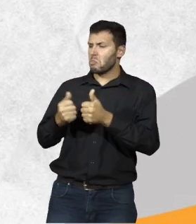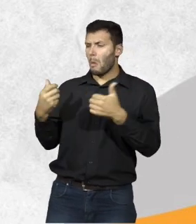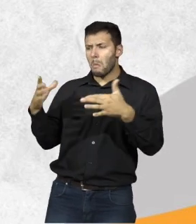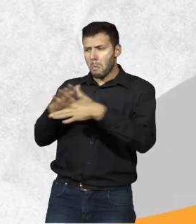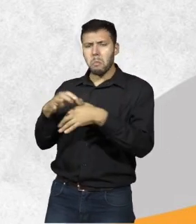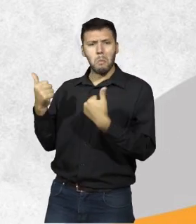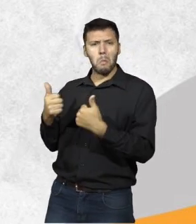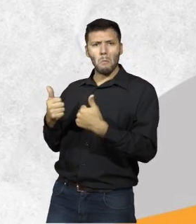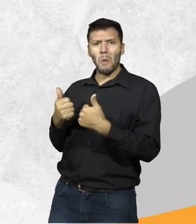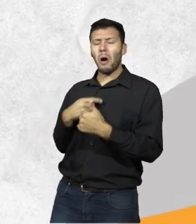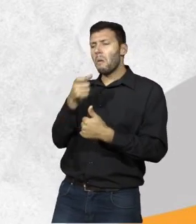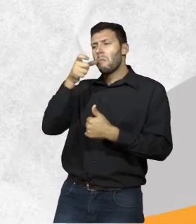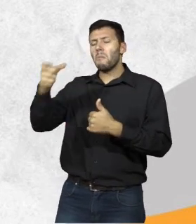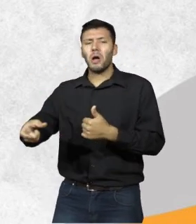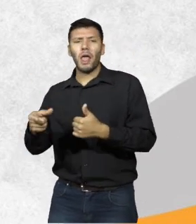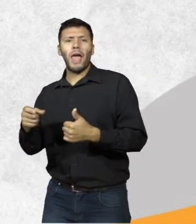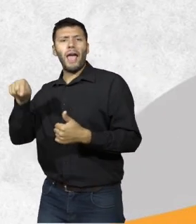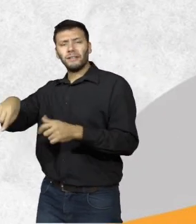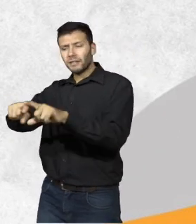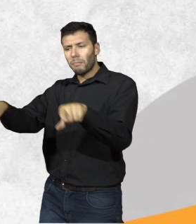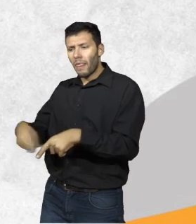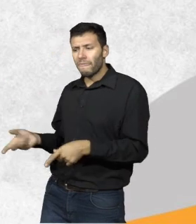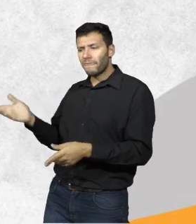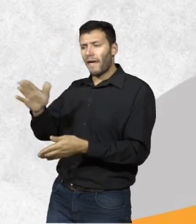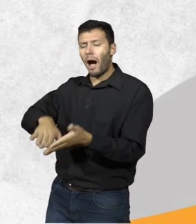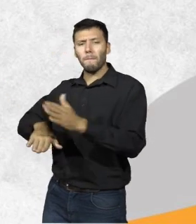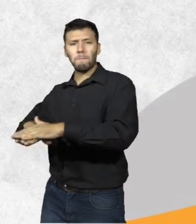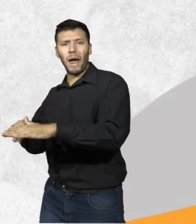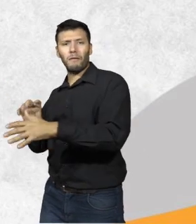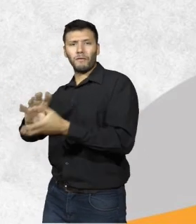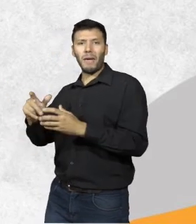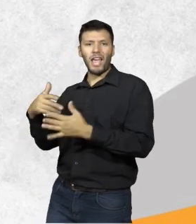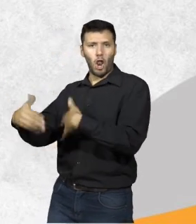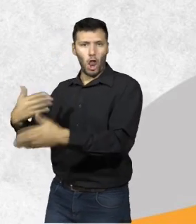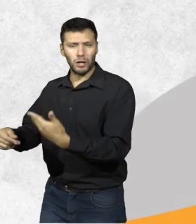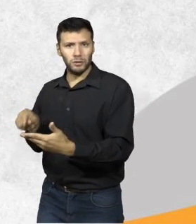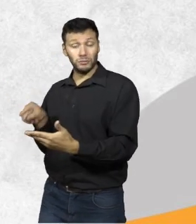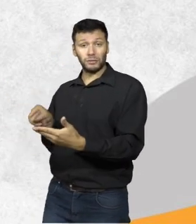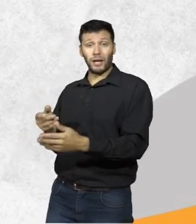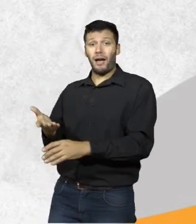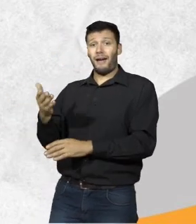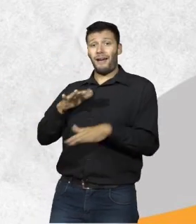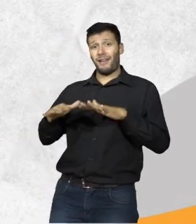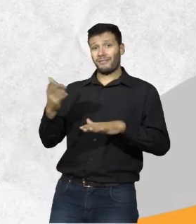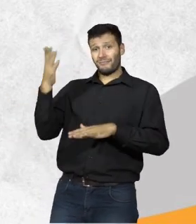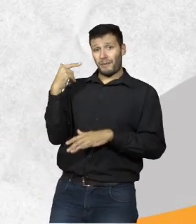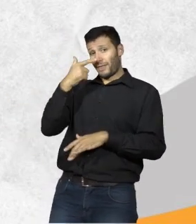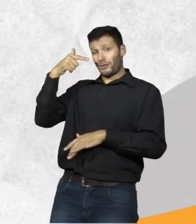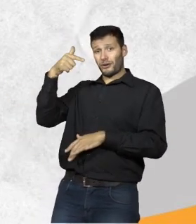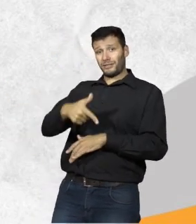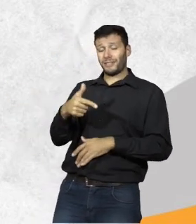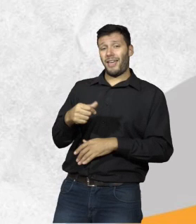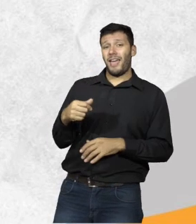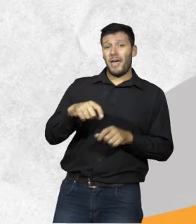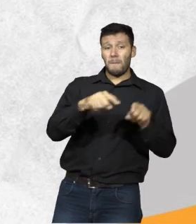sugiere tapar la pileta ecológica. Esos son todos los pasivos que quedaron de la actividad petrolera, más de 500